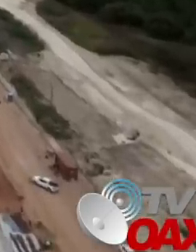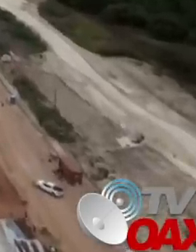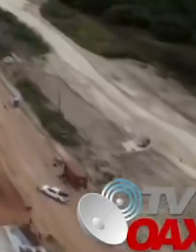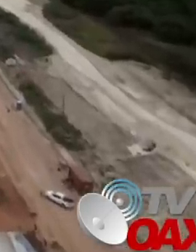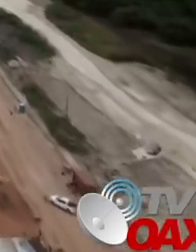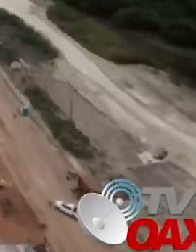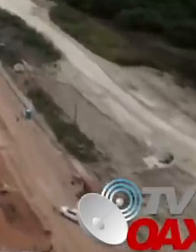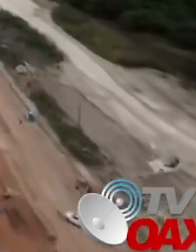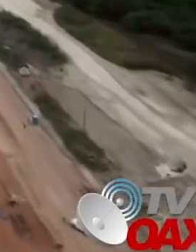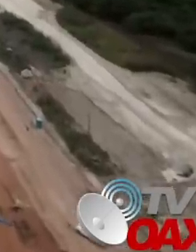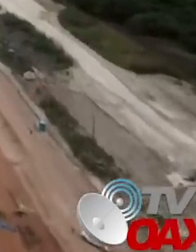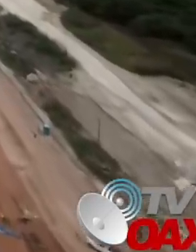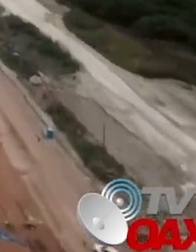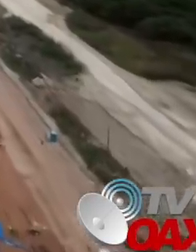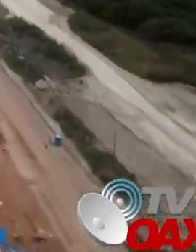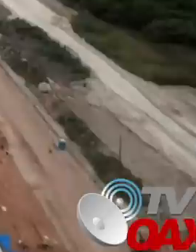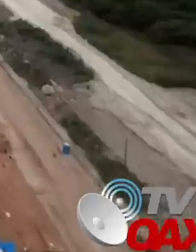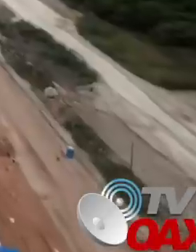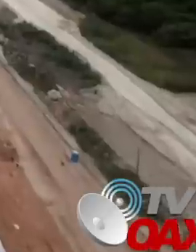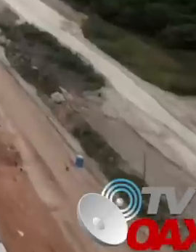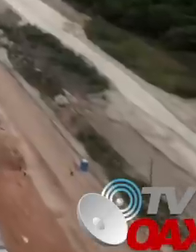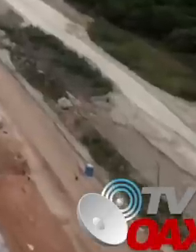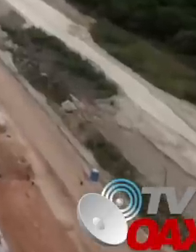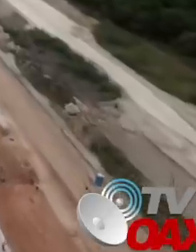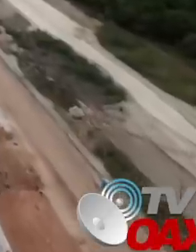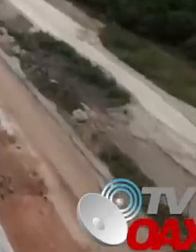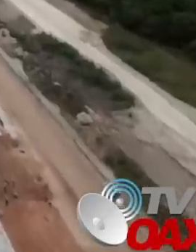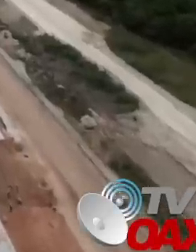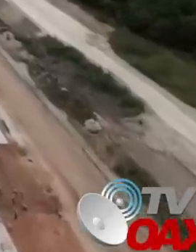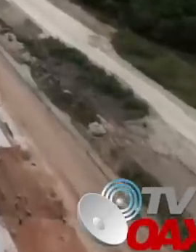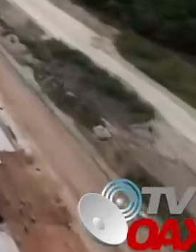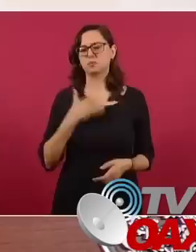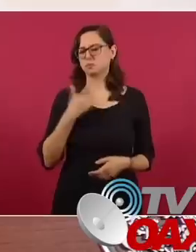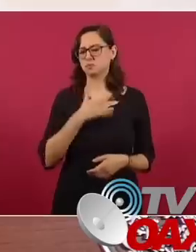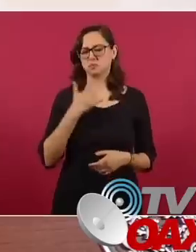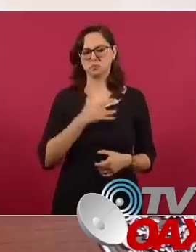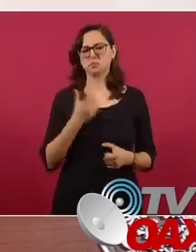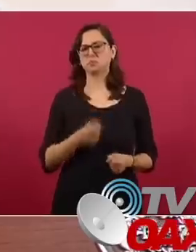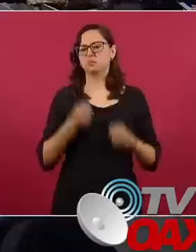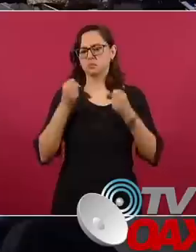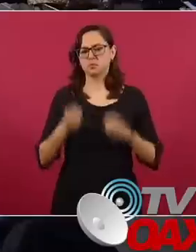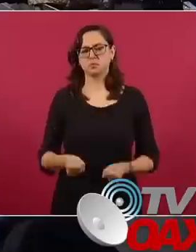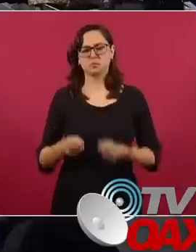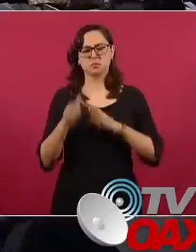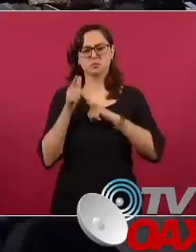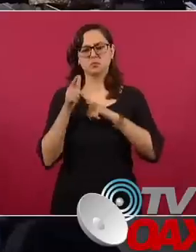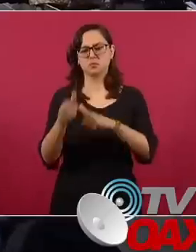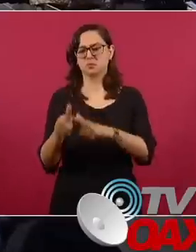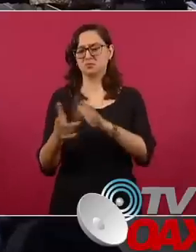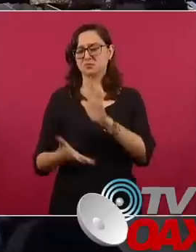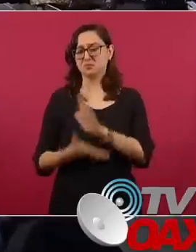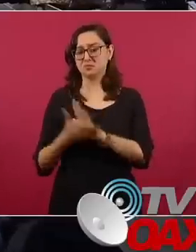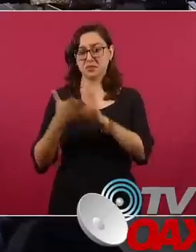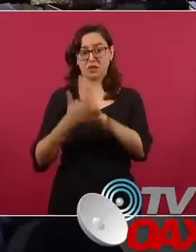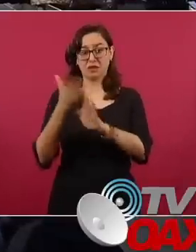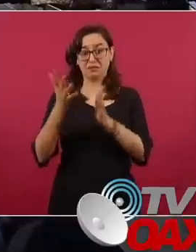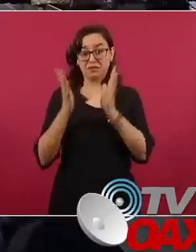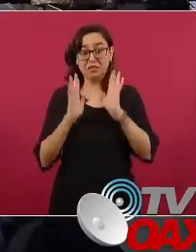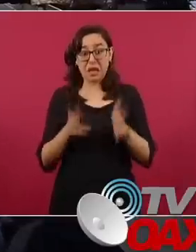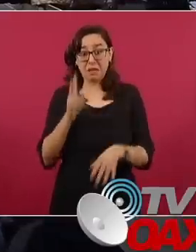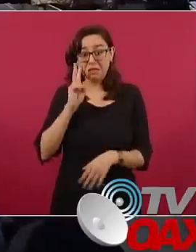seguros de que la obra va a continuar. como no es mucho el